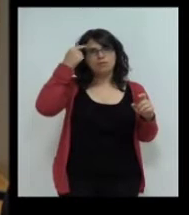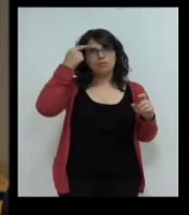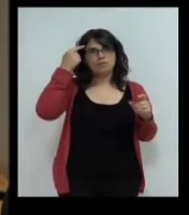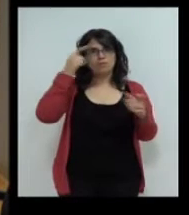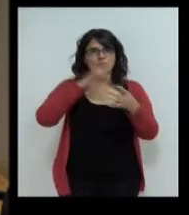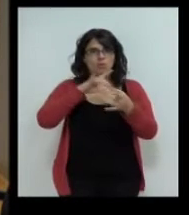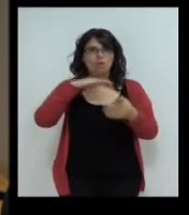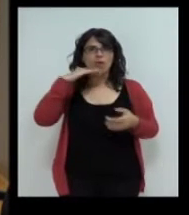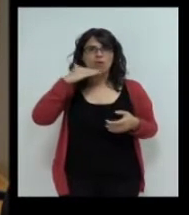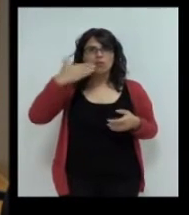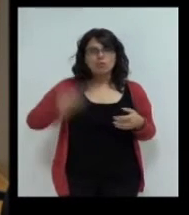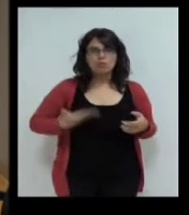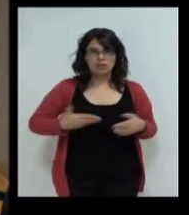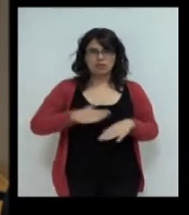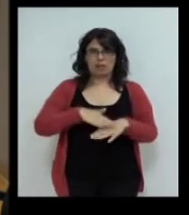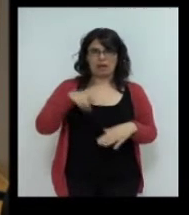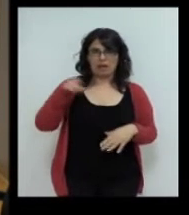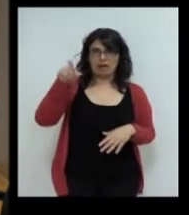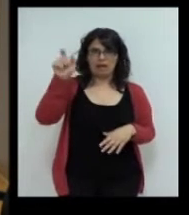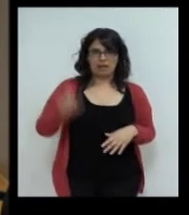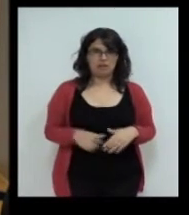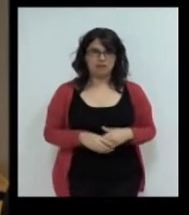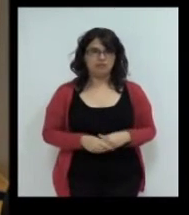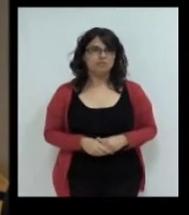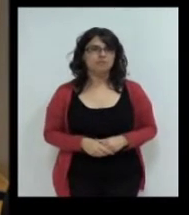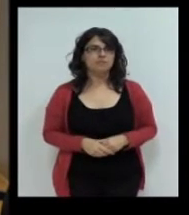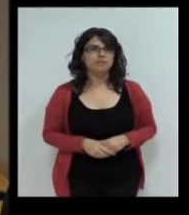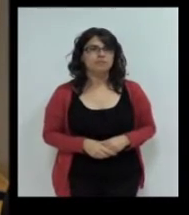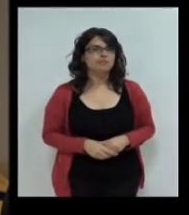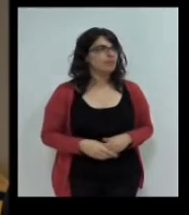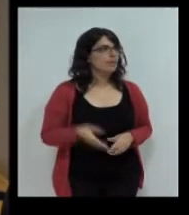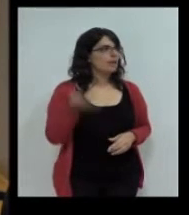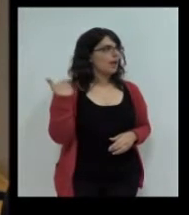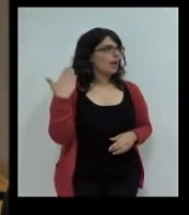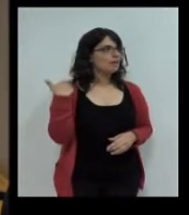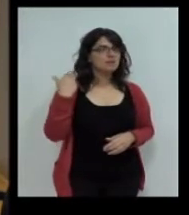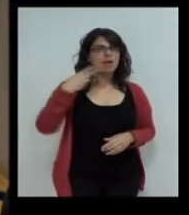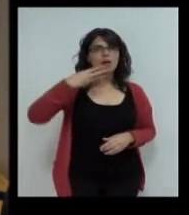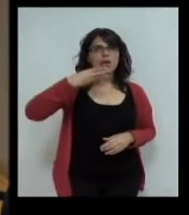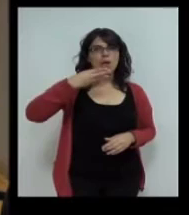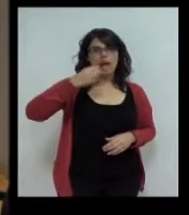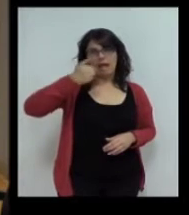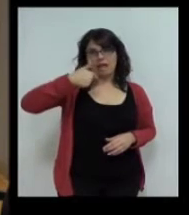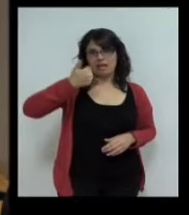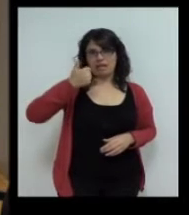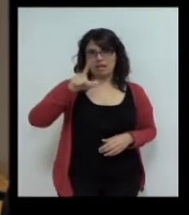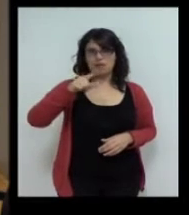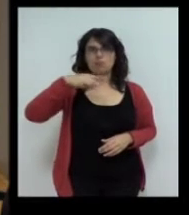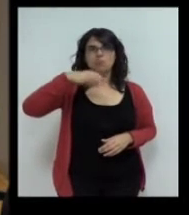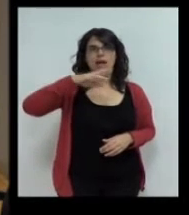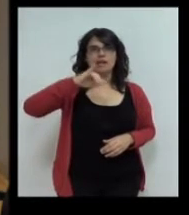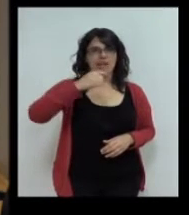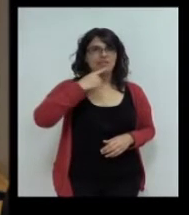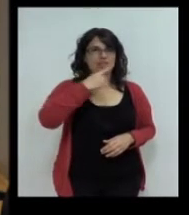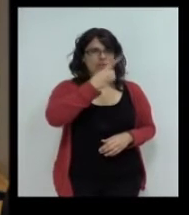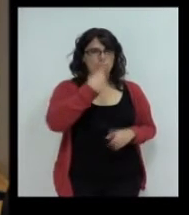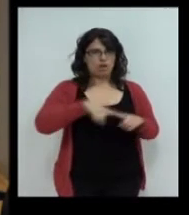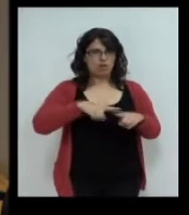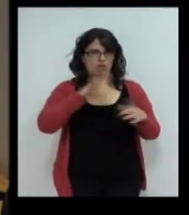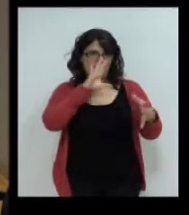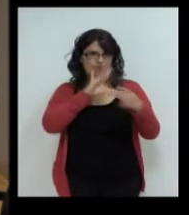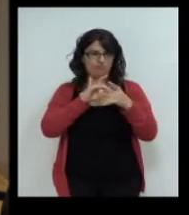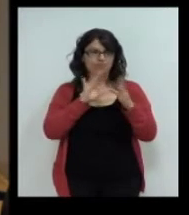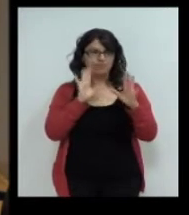algo importante para él. Sí, antes María comentaba algo, porque yo creo que hay que conjugar varios aspectos, ¿no? María